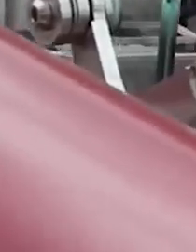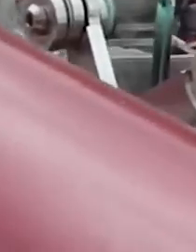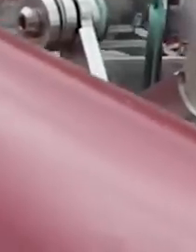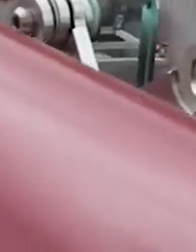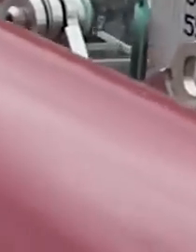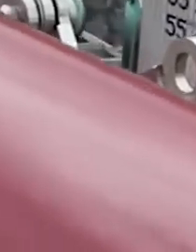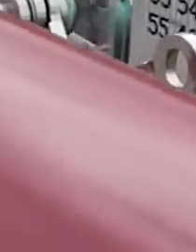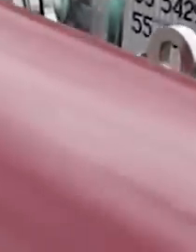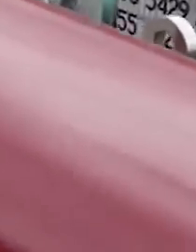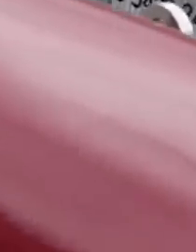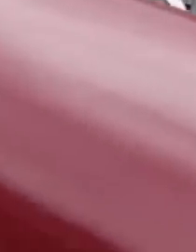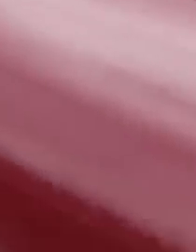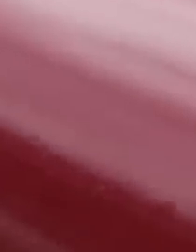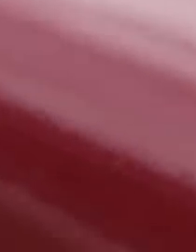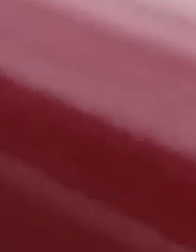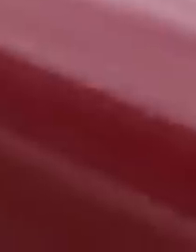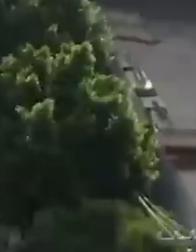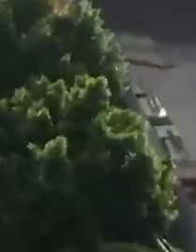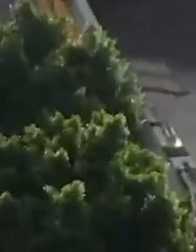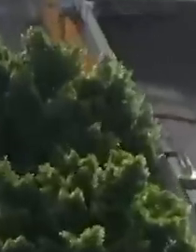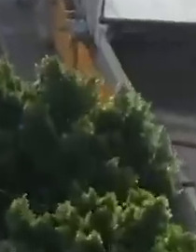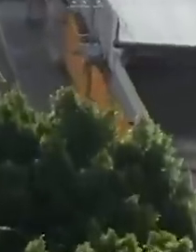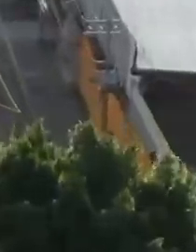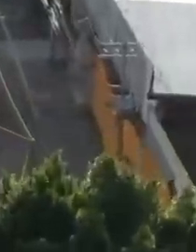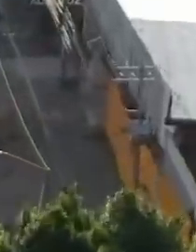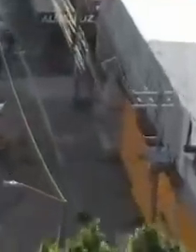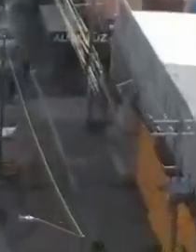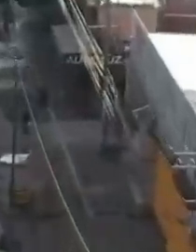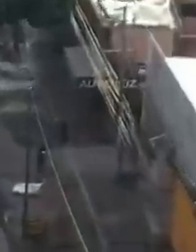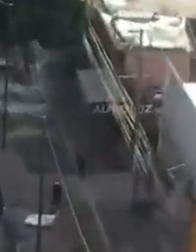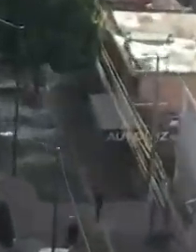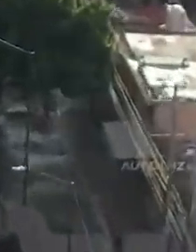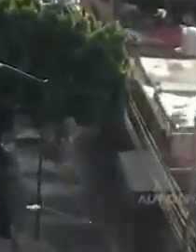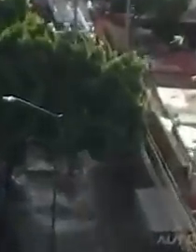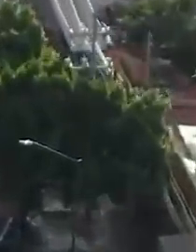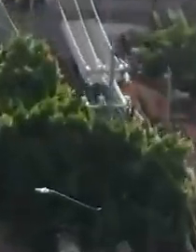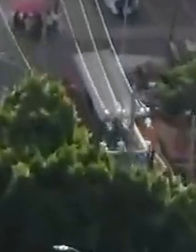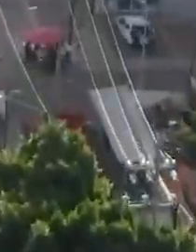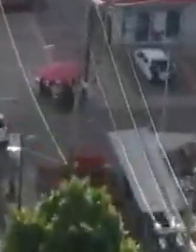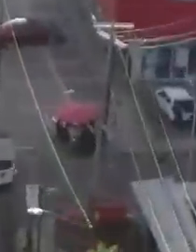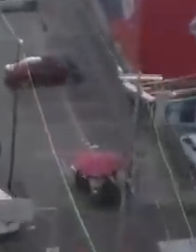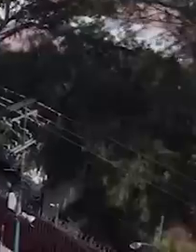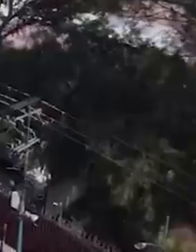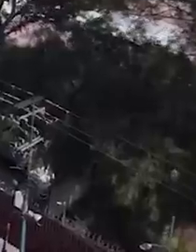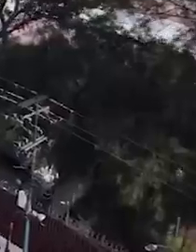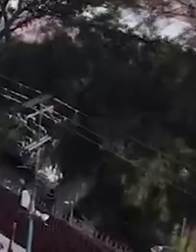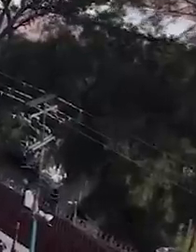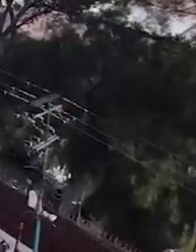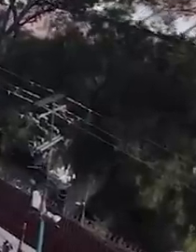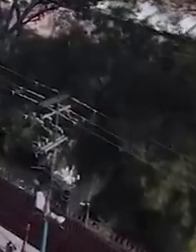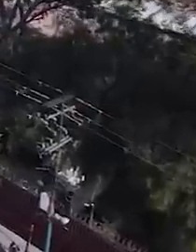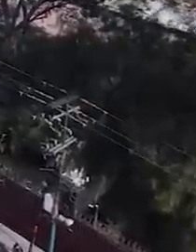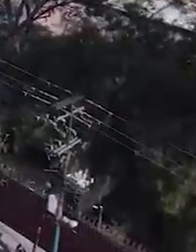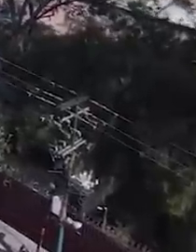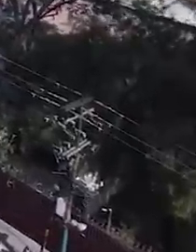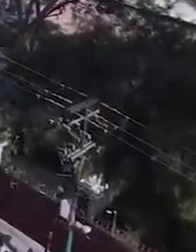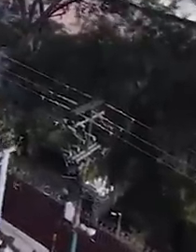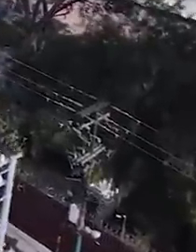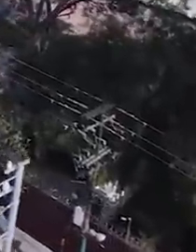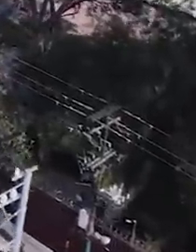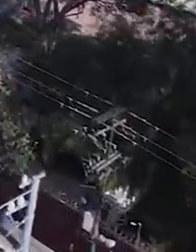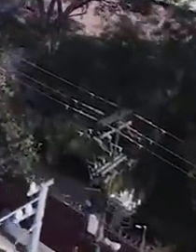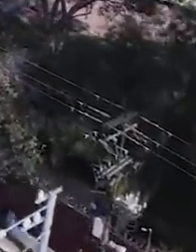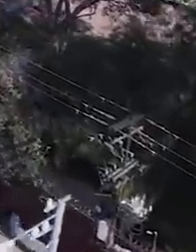15 kilómetros de parapeto metálico y faldón. El trolebús elevado es una obra en crecimiento y se trabaja en su conexión con el CETRAM Constitución